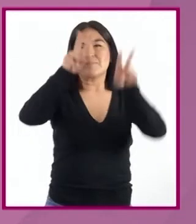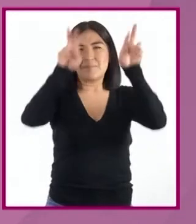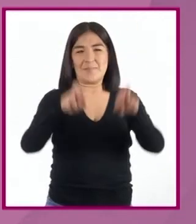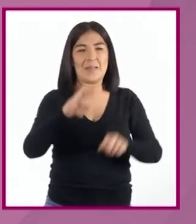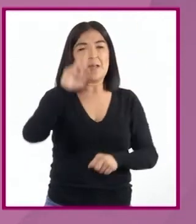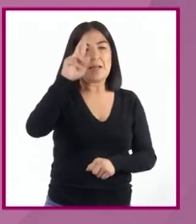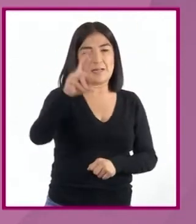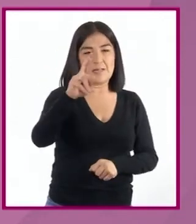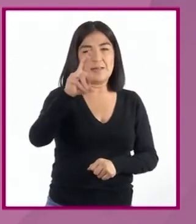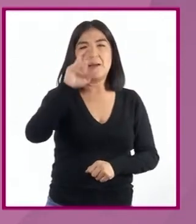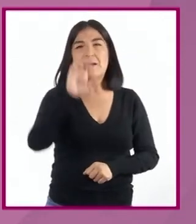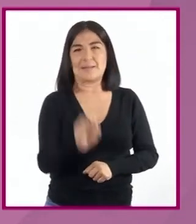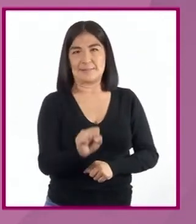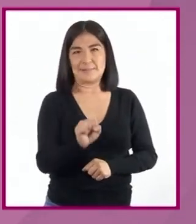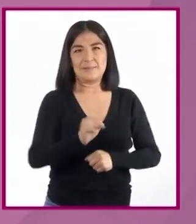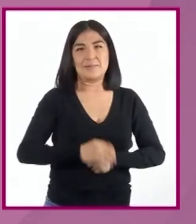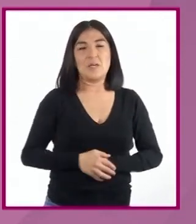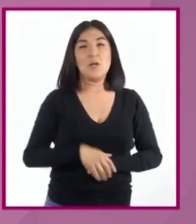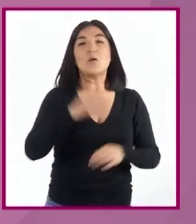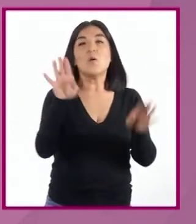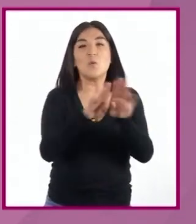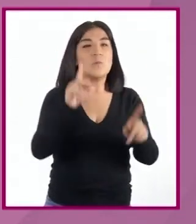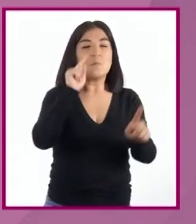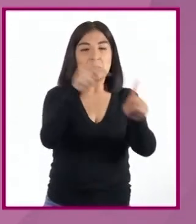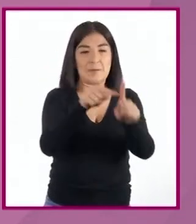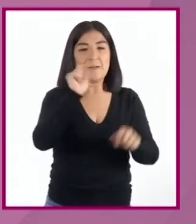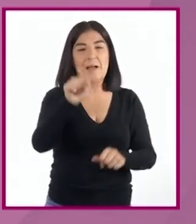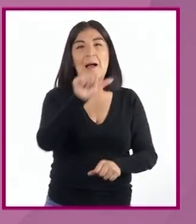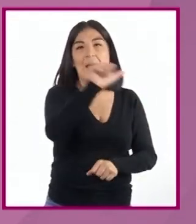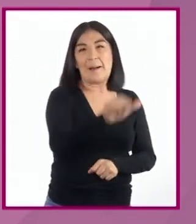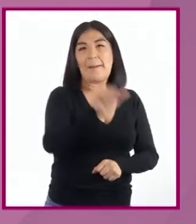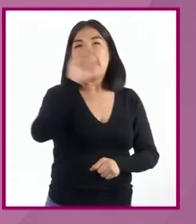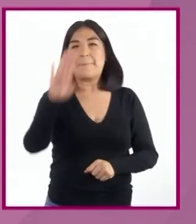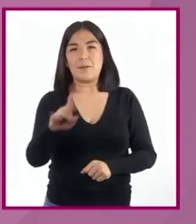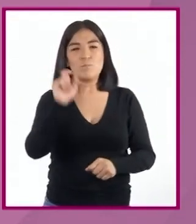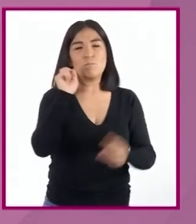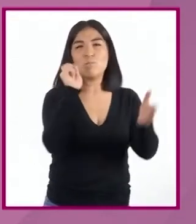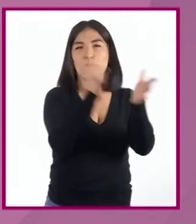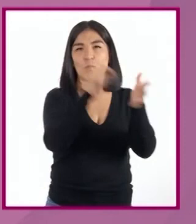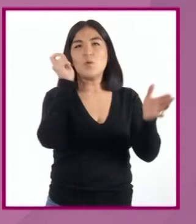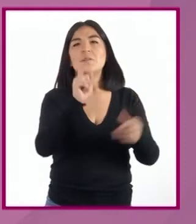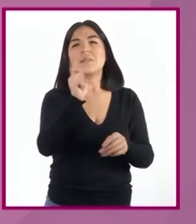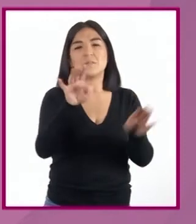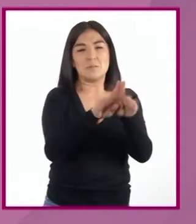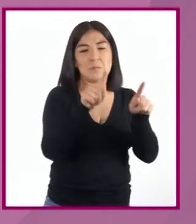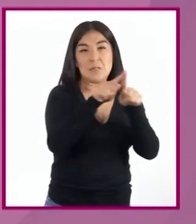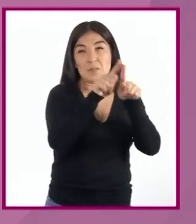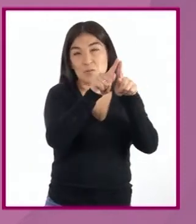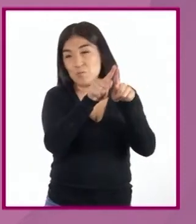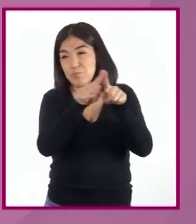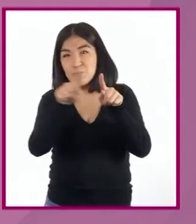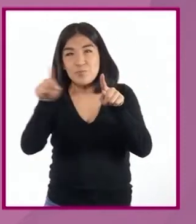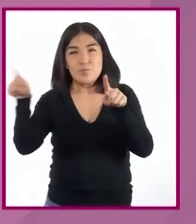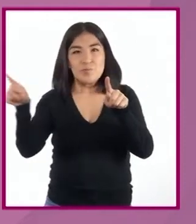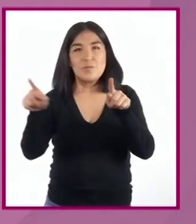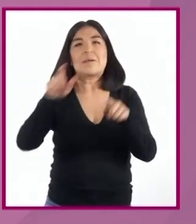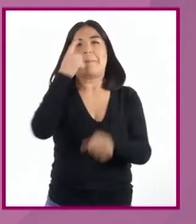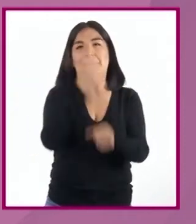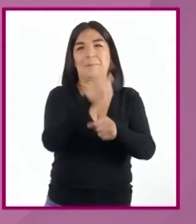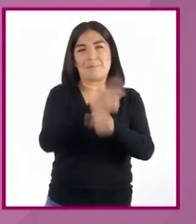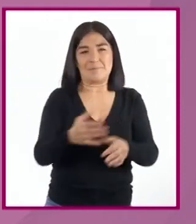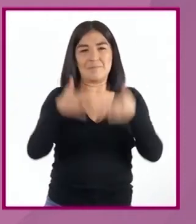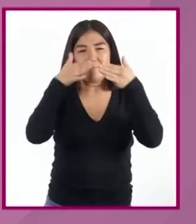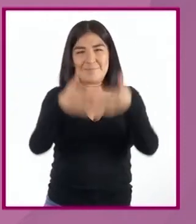R y S. Denotemos con A y B los puntos de partida y de llegada de la primera